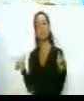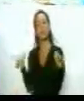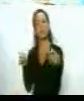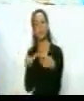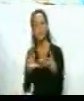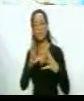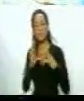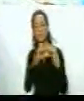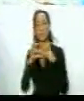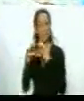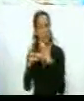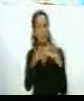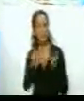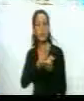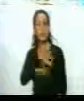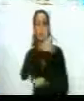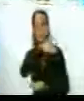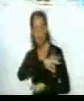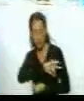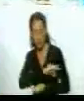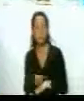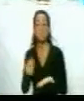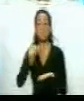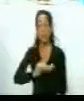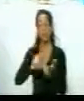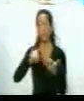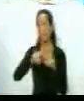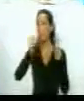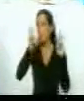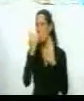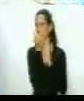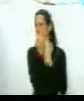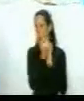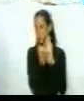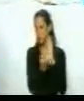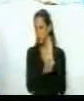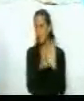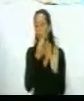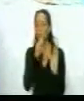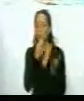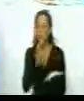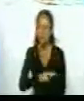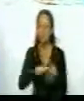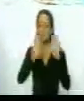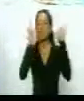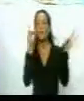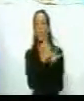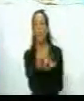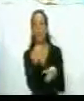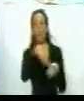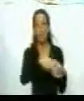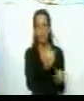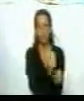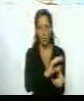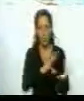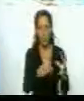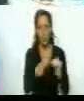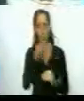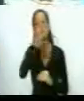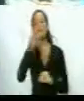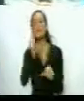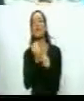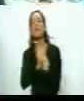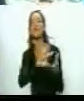no solo salarial, sino también los otros temas. Lo que tiene que ver con infraestructura escolar, comité mixto, condiciones de trabajo.